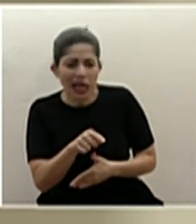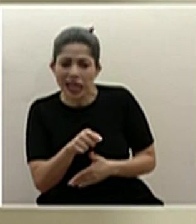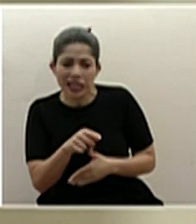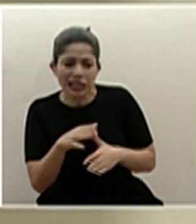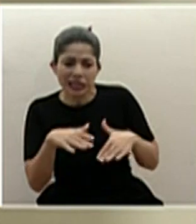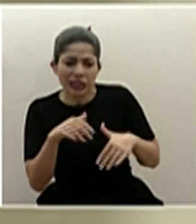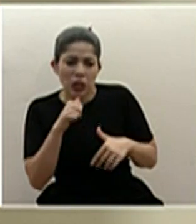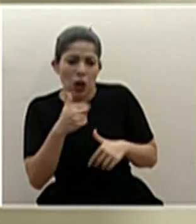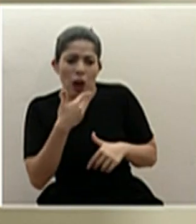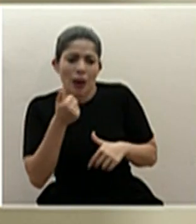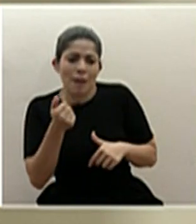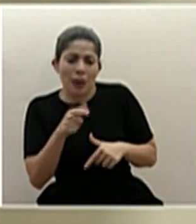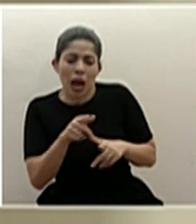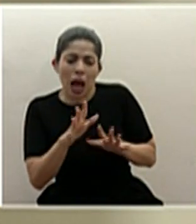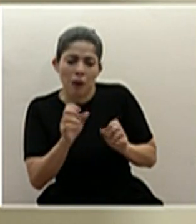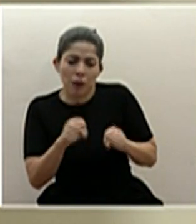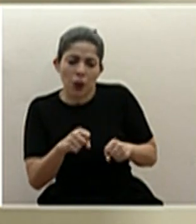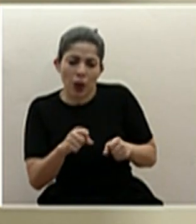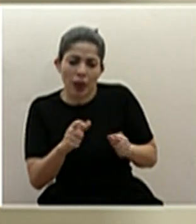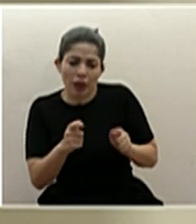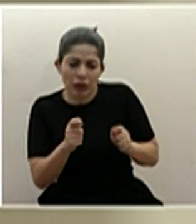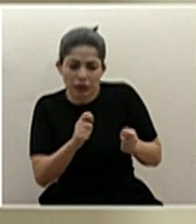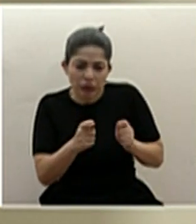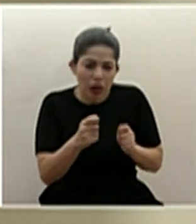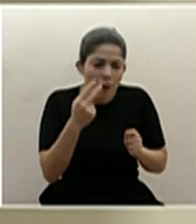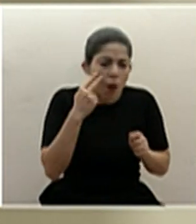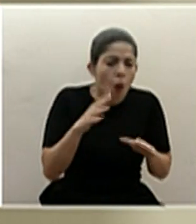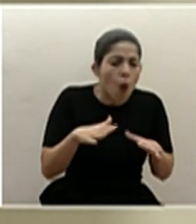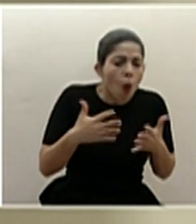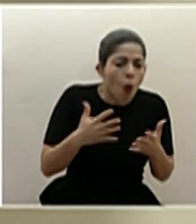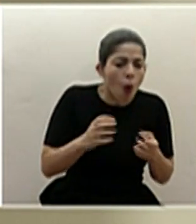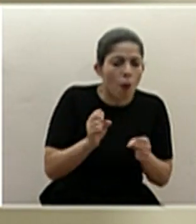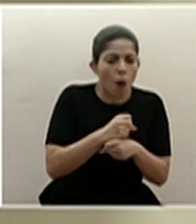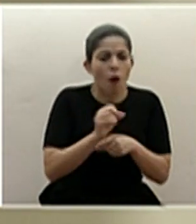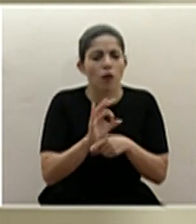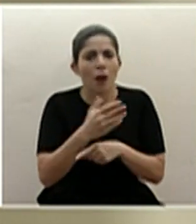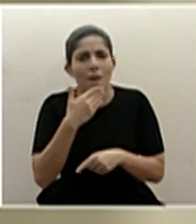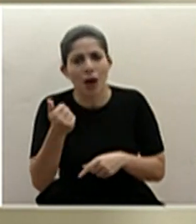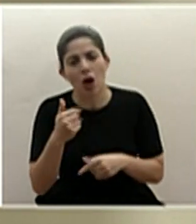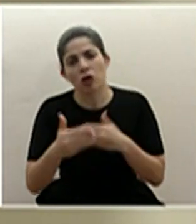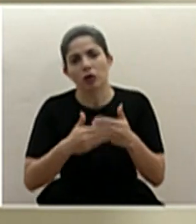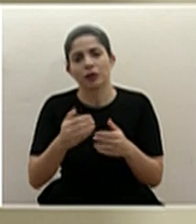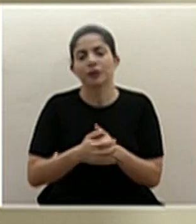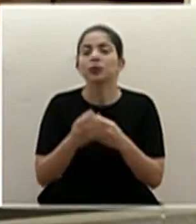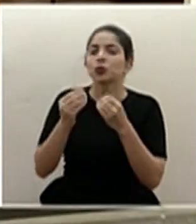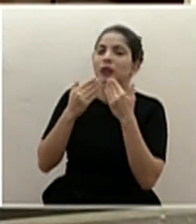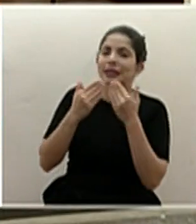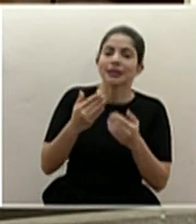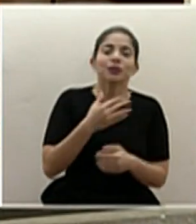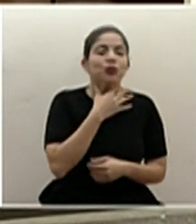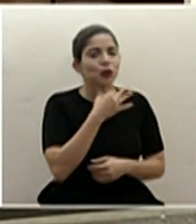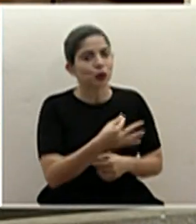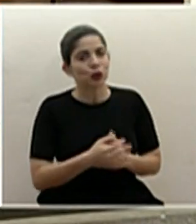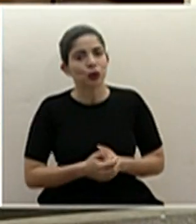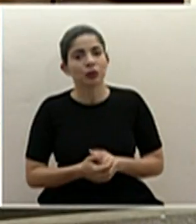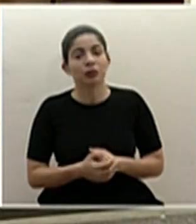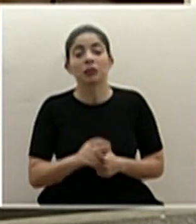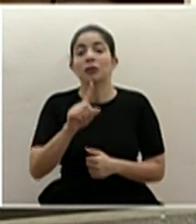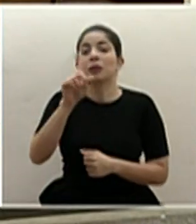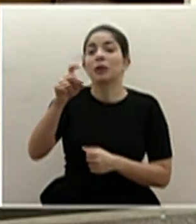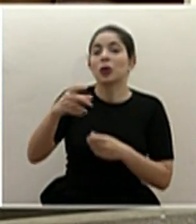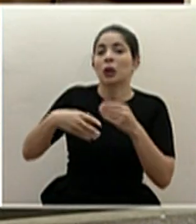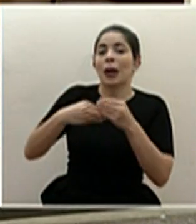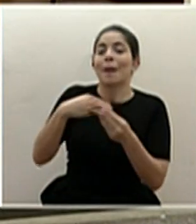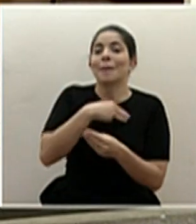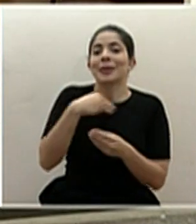que consideramos, pero que podemos retomarlo para ver cómo lo podemos hacer funcionar mejor. Muchas gracias. Mucho gusto. Consulta adicional al